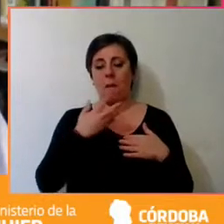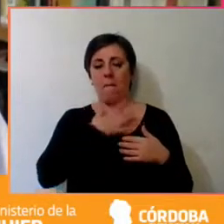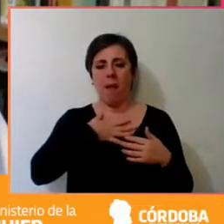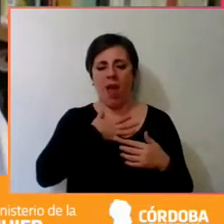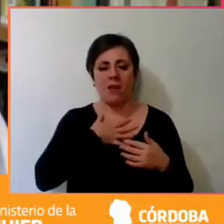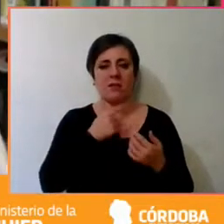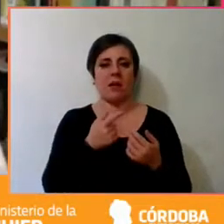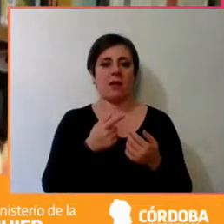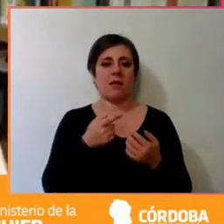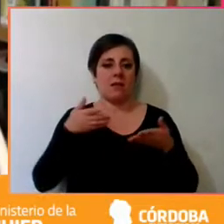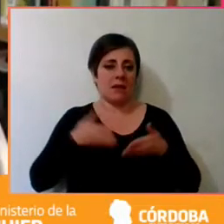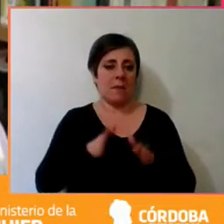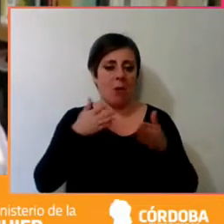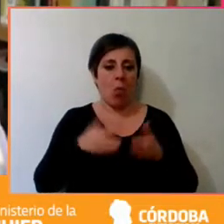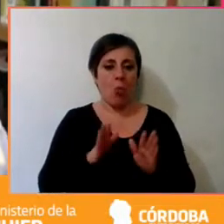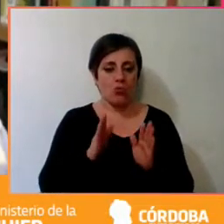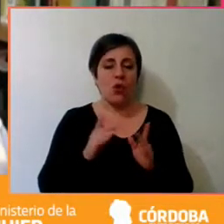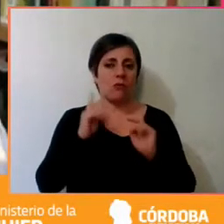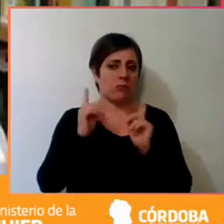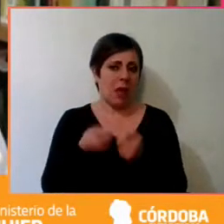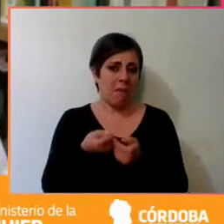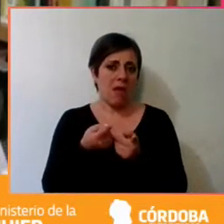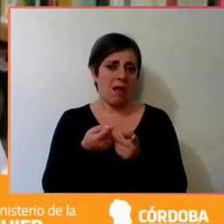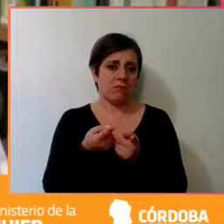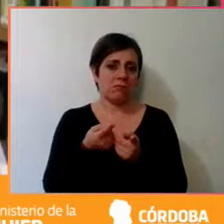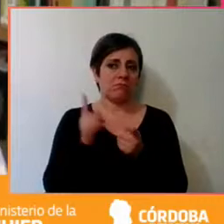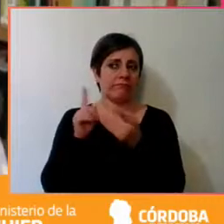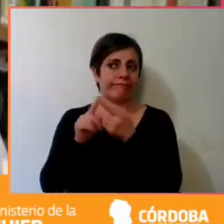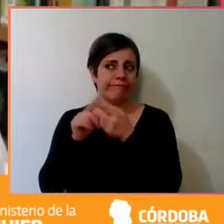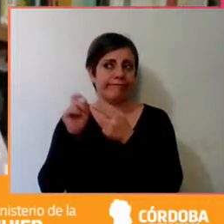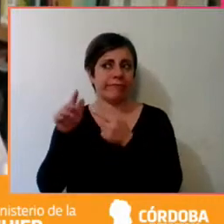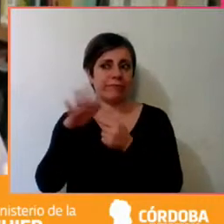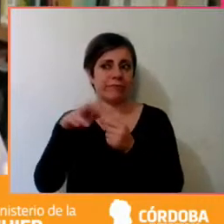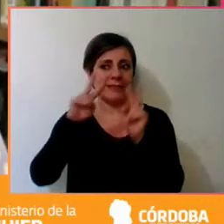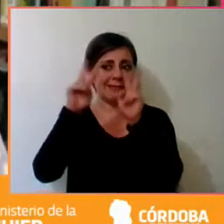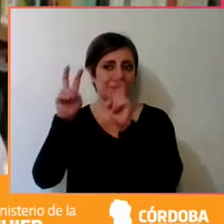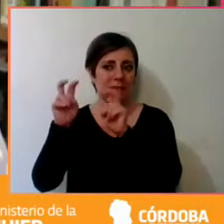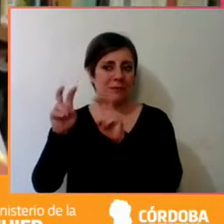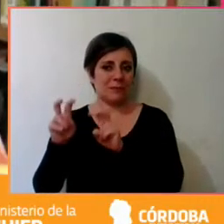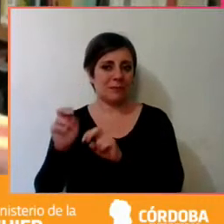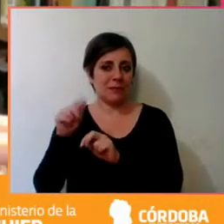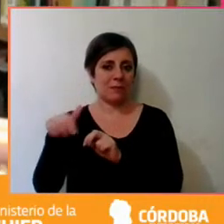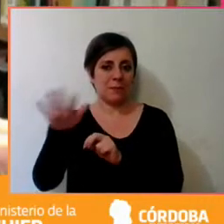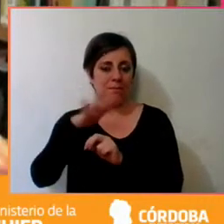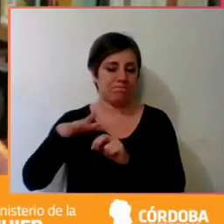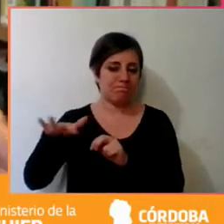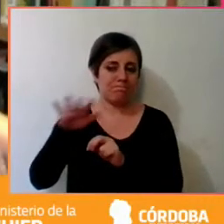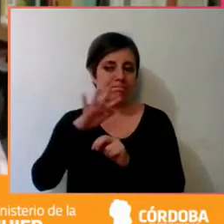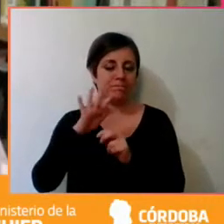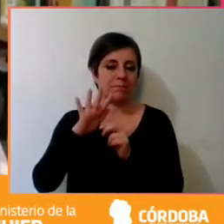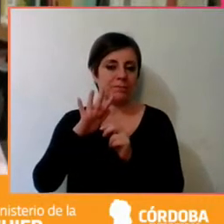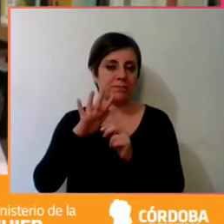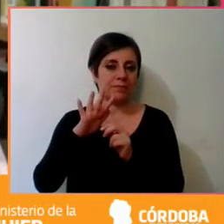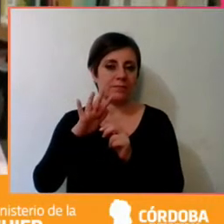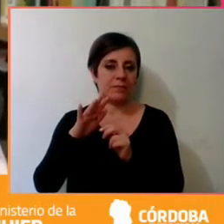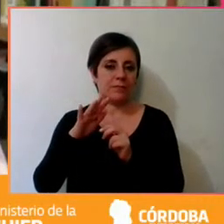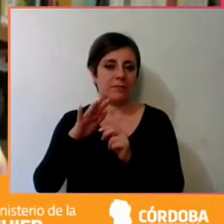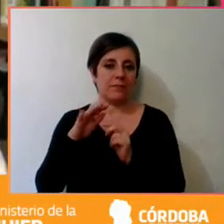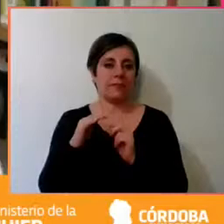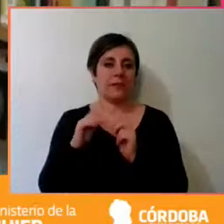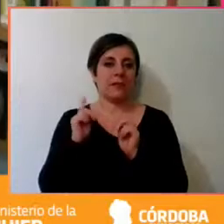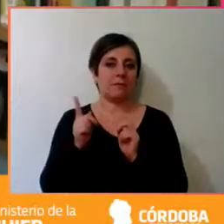la reproducción, que también tocan una serie de aspectos que remiten también